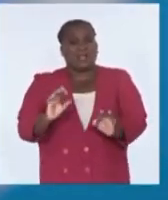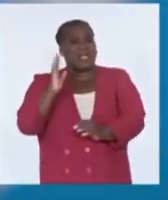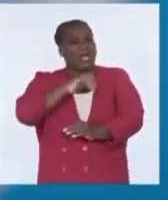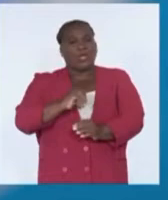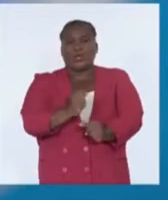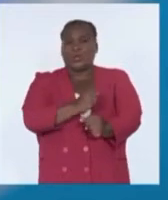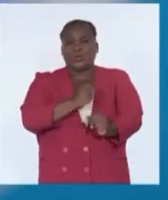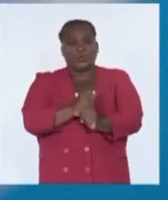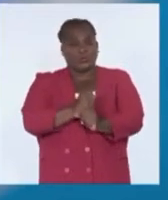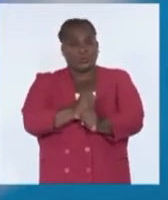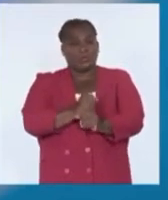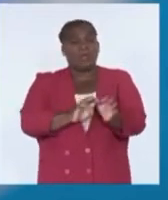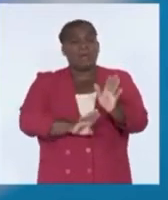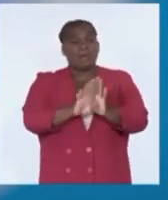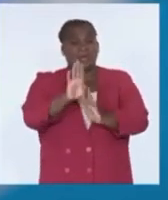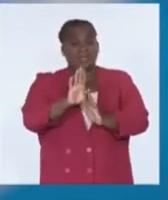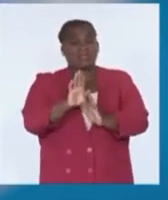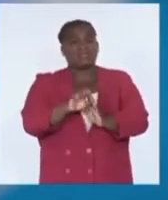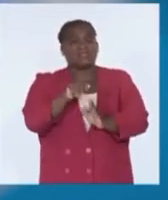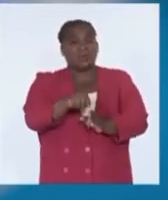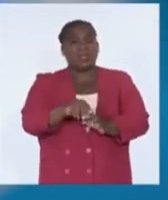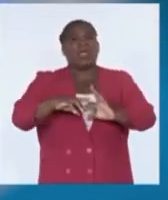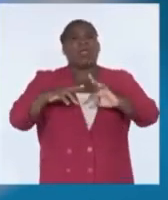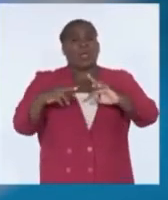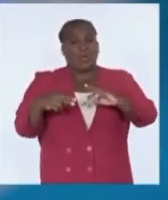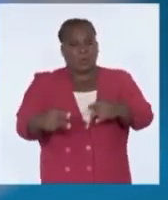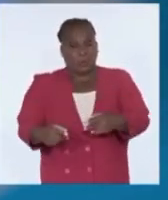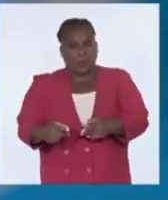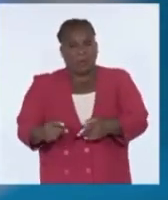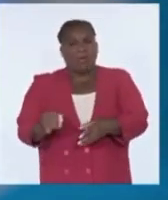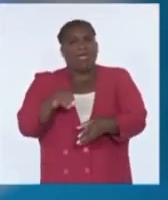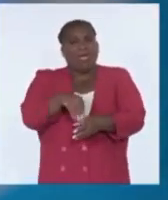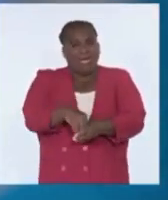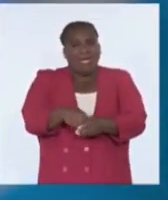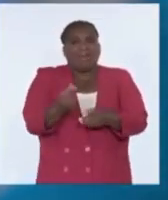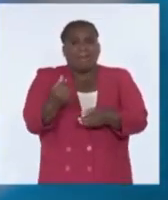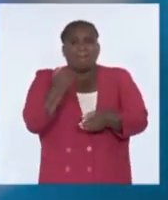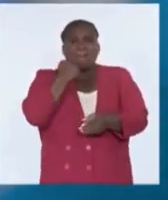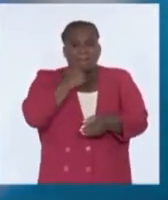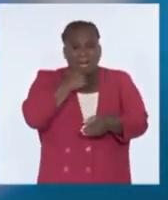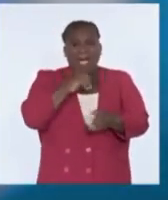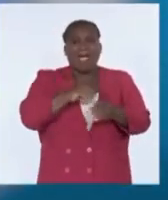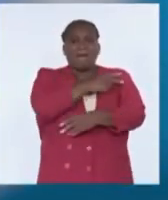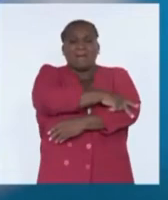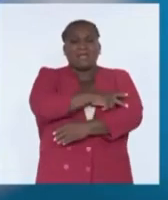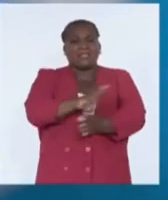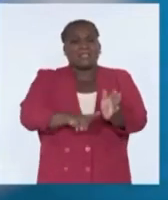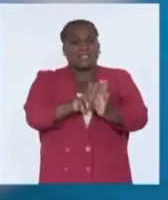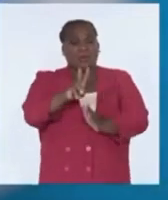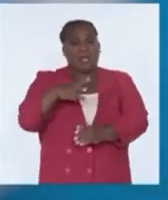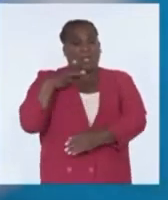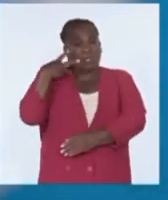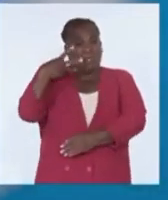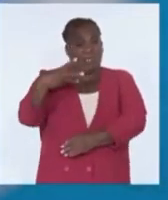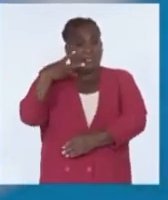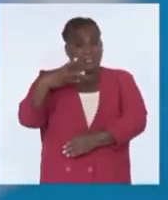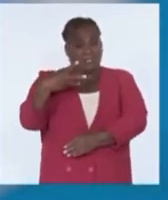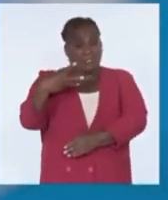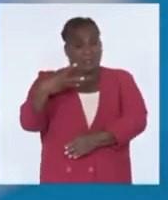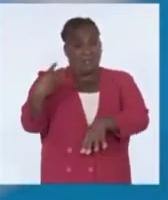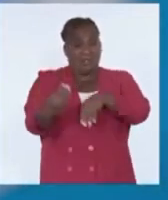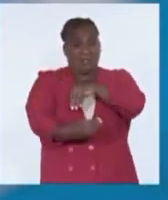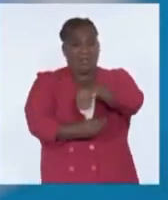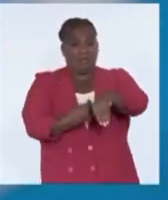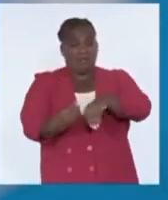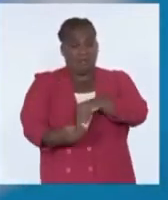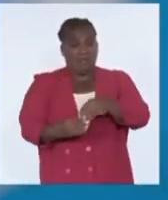países en desarrollo y una nueva asignación de estos derechos En tercer lugar la reforma la reforma del sistema